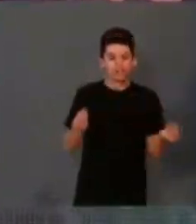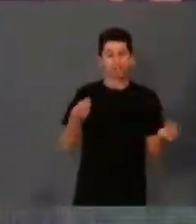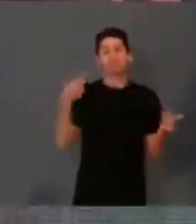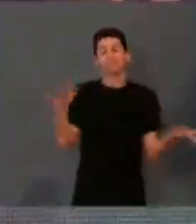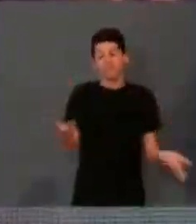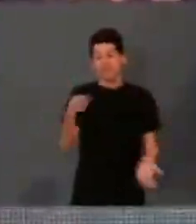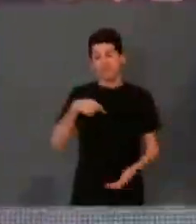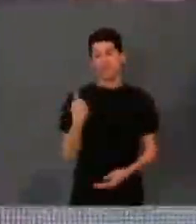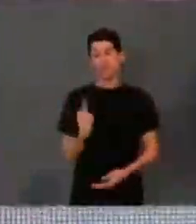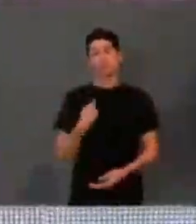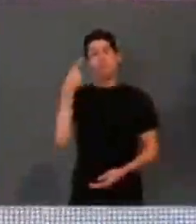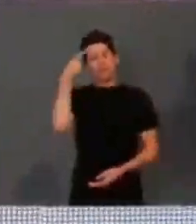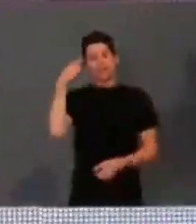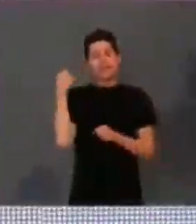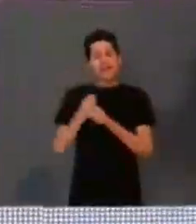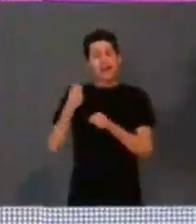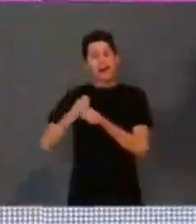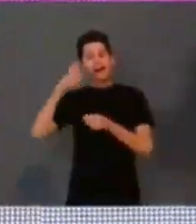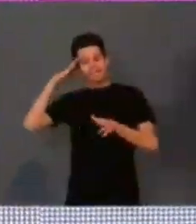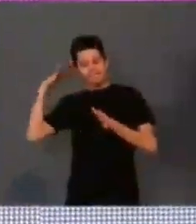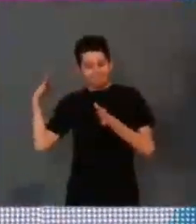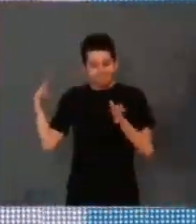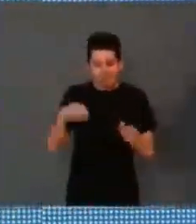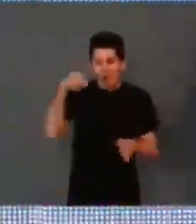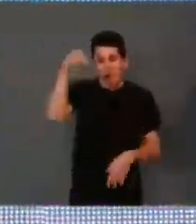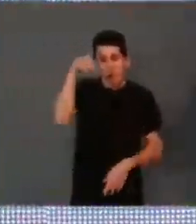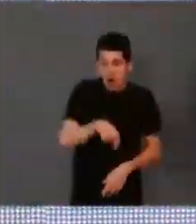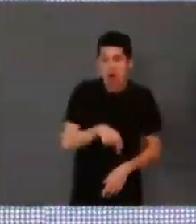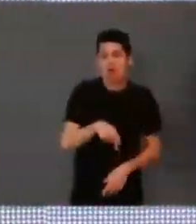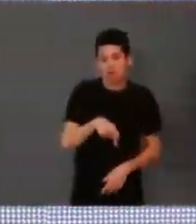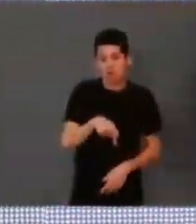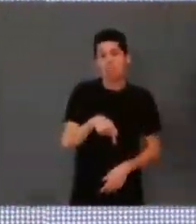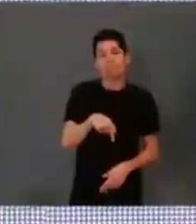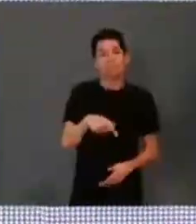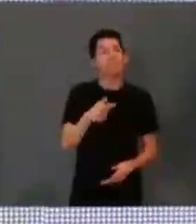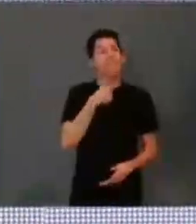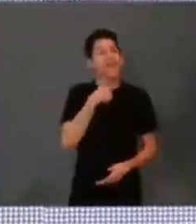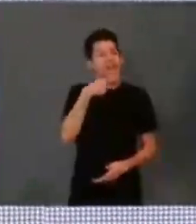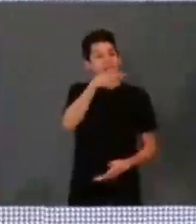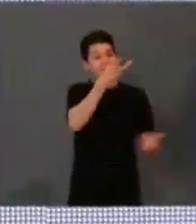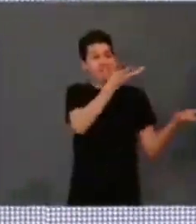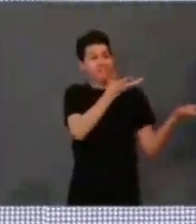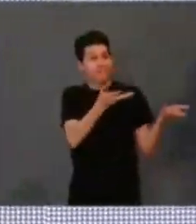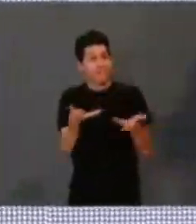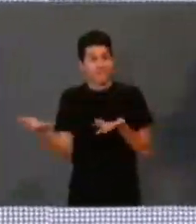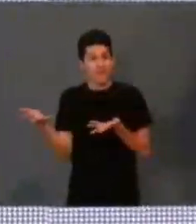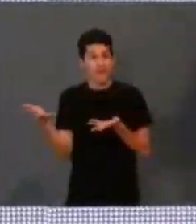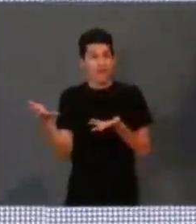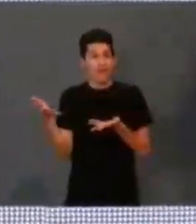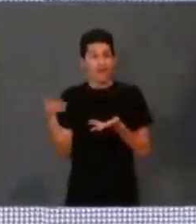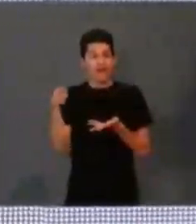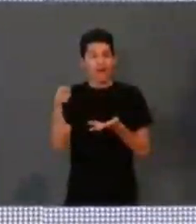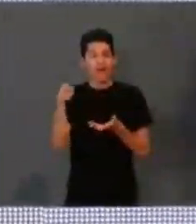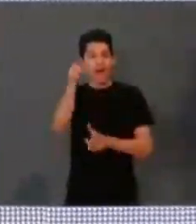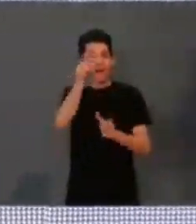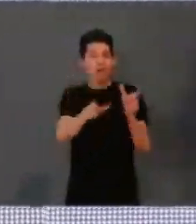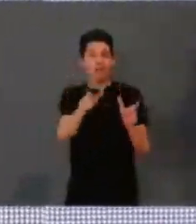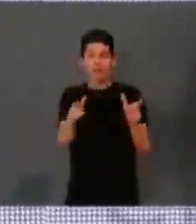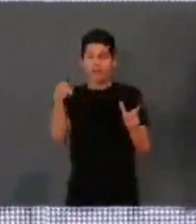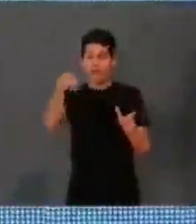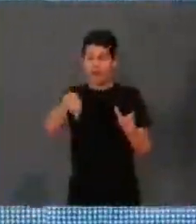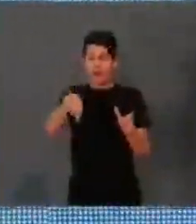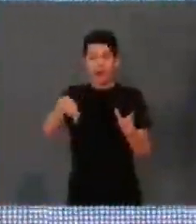estamos trabajando hoy quería darles también la bienvenida a quienes se suman en este momento Entonces